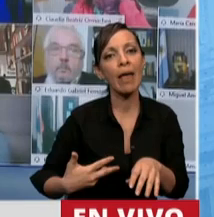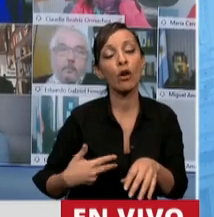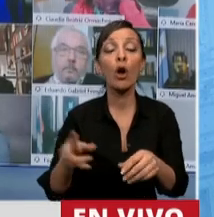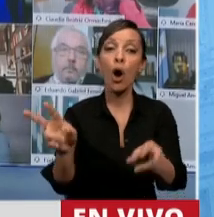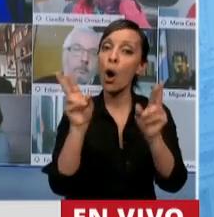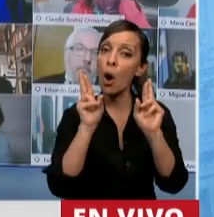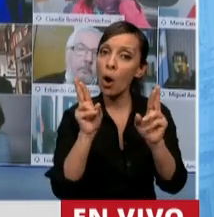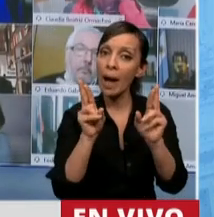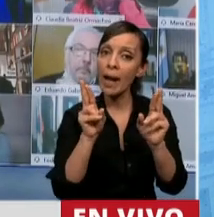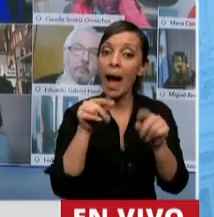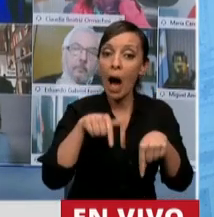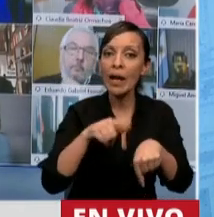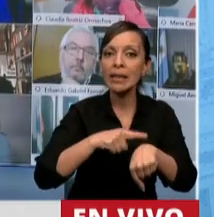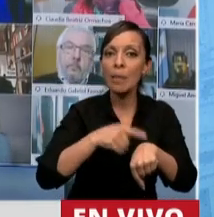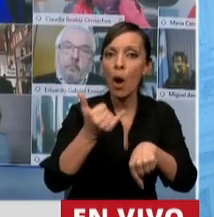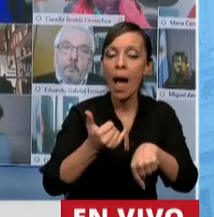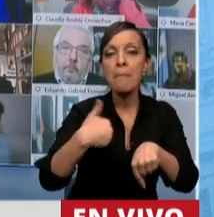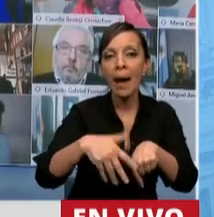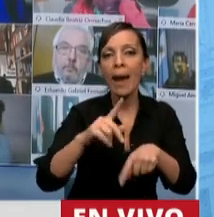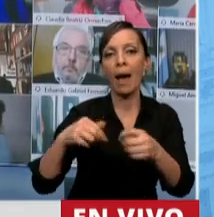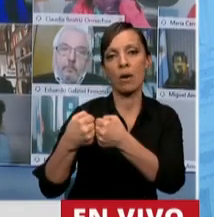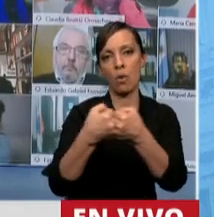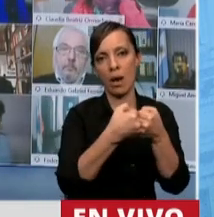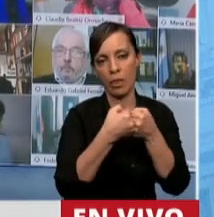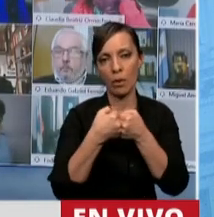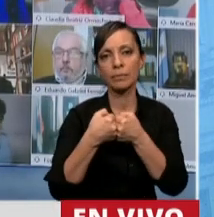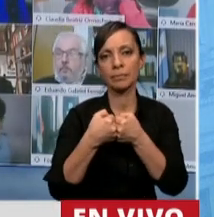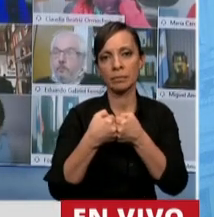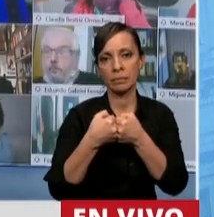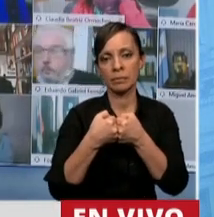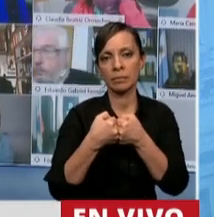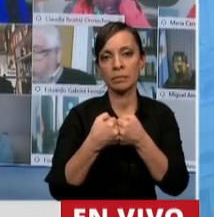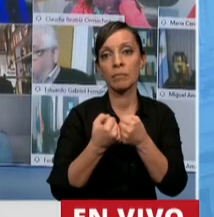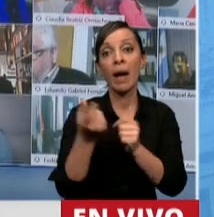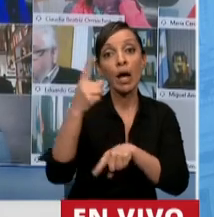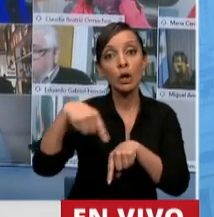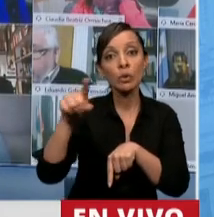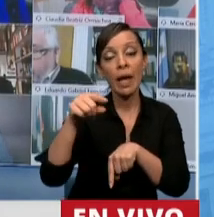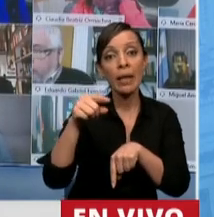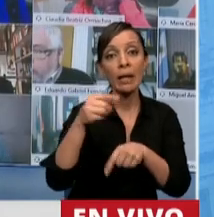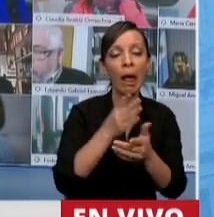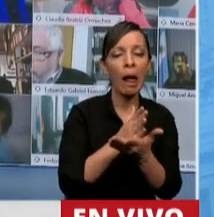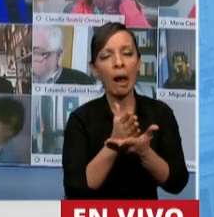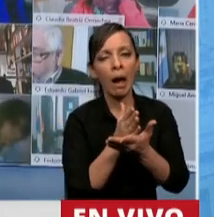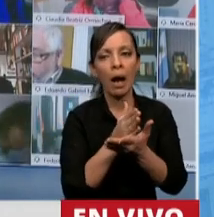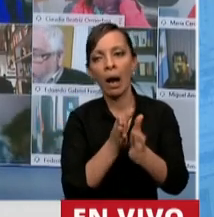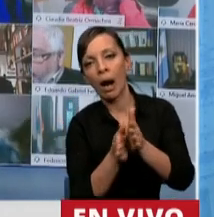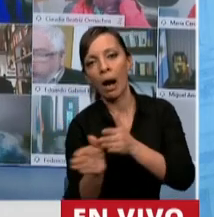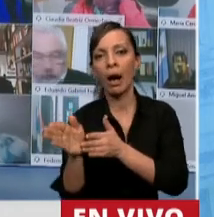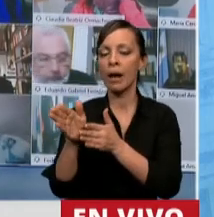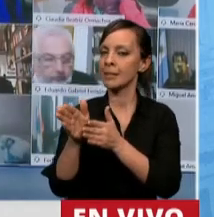lo suficientemente temprano para poder llegar a un acuerdo antes de que ustedes se corran de esa línea, se corran de